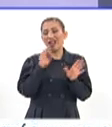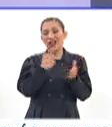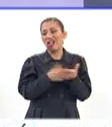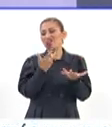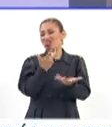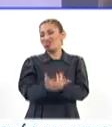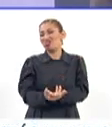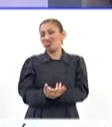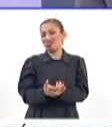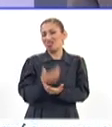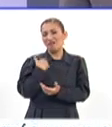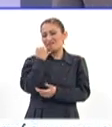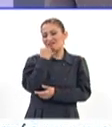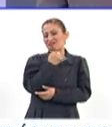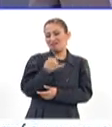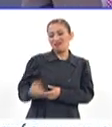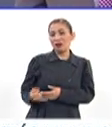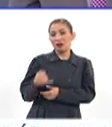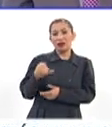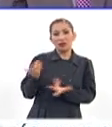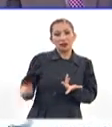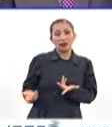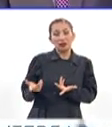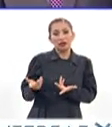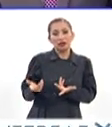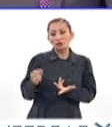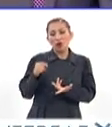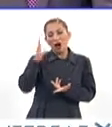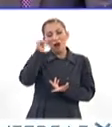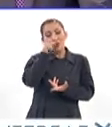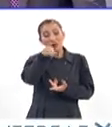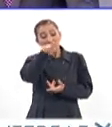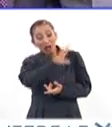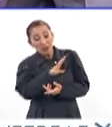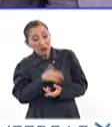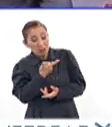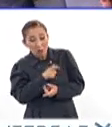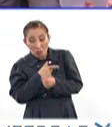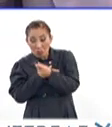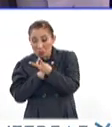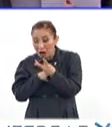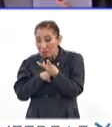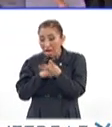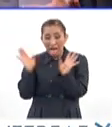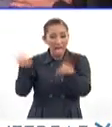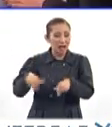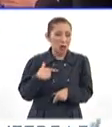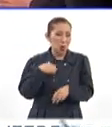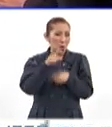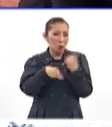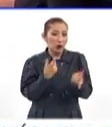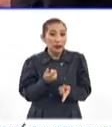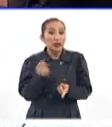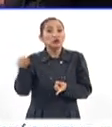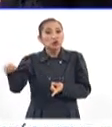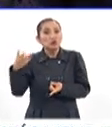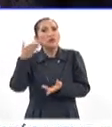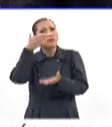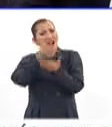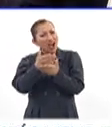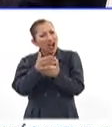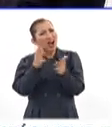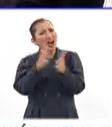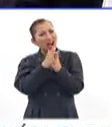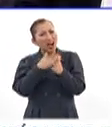a votar, claro. Abstente, si no estoy de acuerdo con ningún candidato, pues no voy y voto. Aquí al contrario, ejercen su derecho